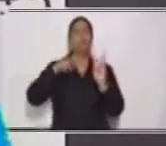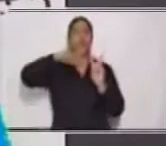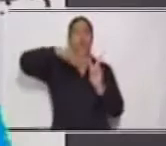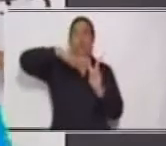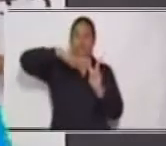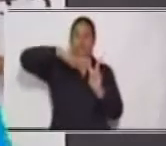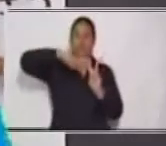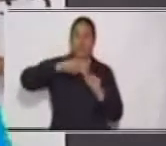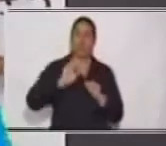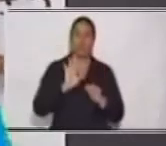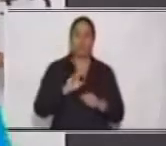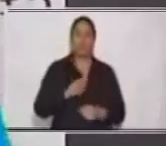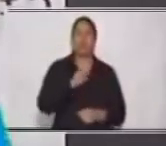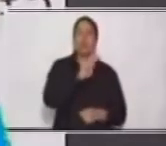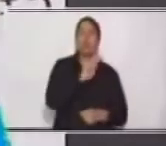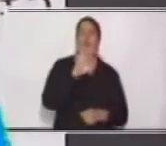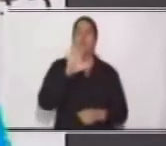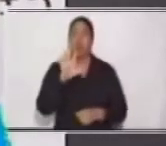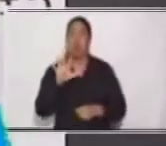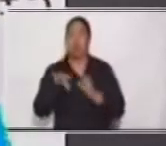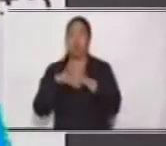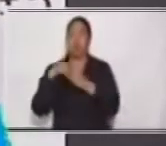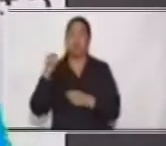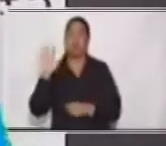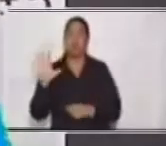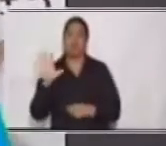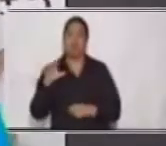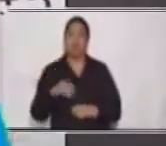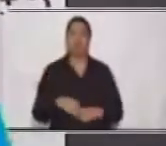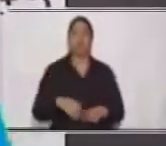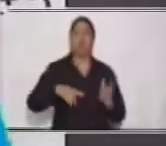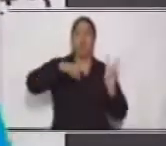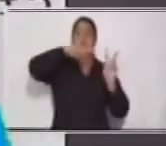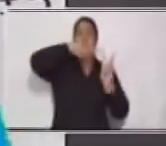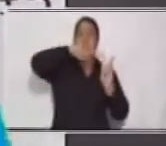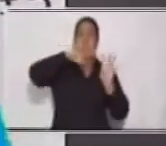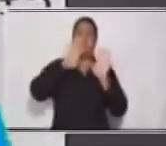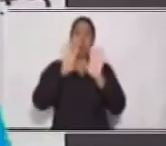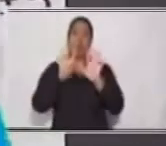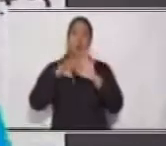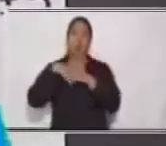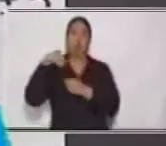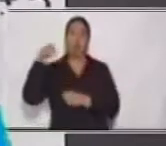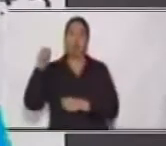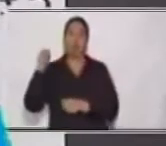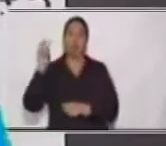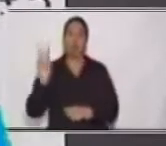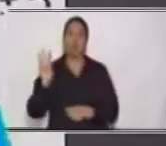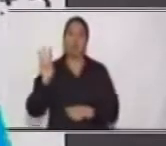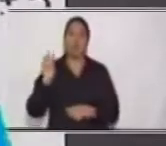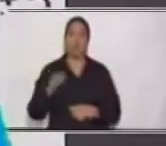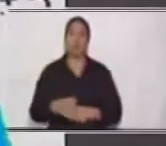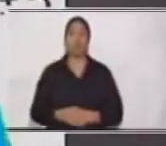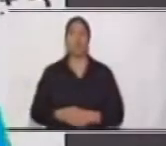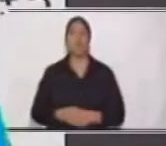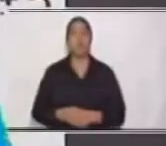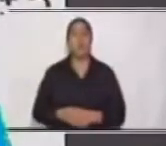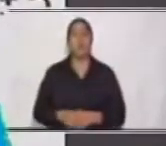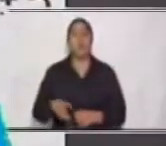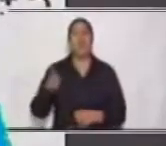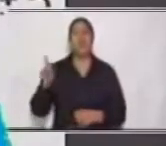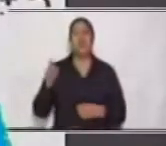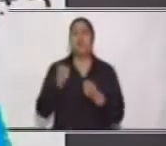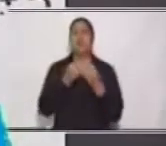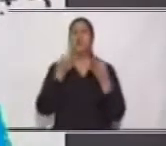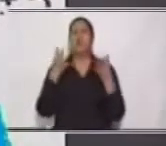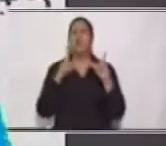de 25 nos va a dar 5 y la raíz de 9 nos va a dar 3. Esos valores los vamos a trazar aquí